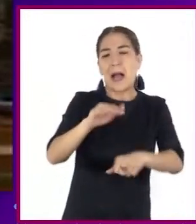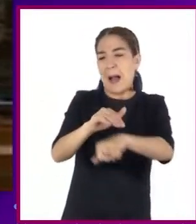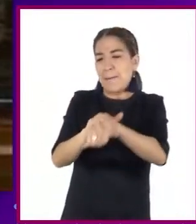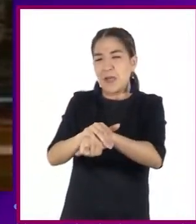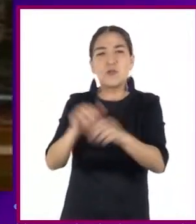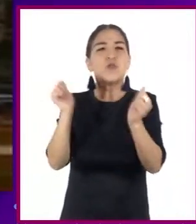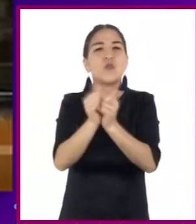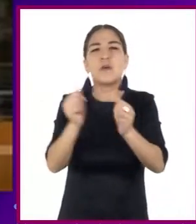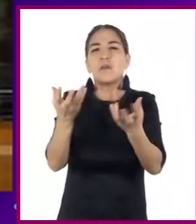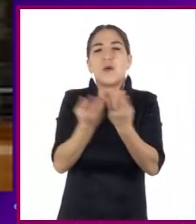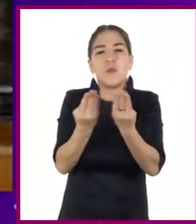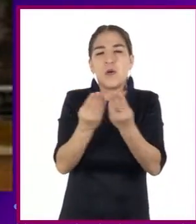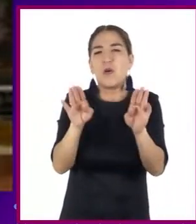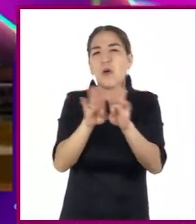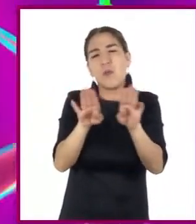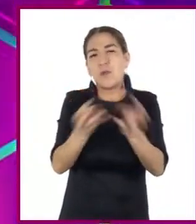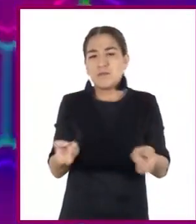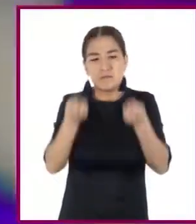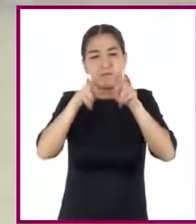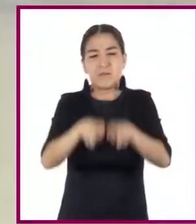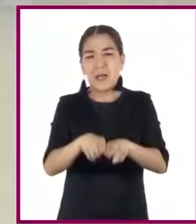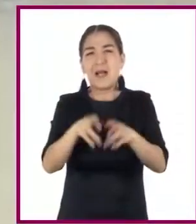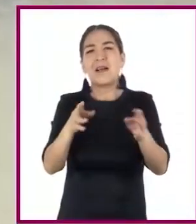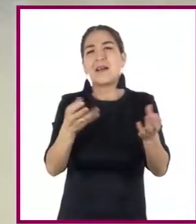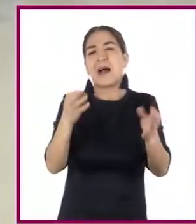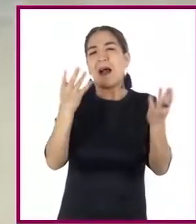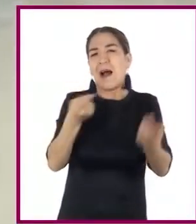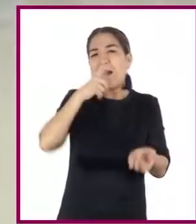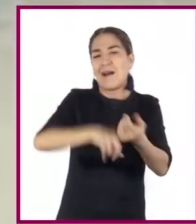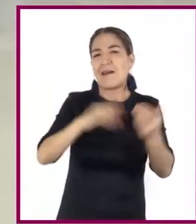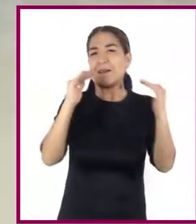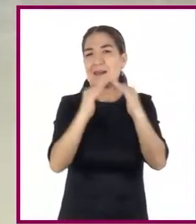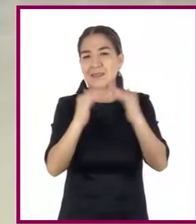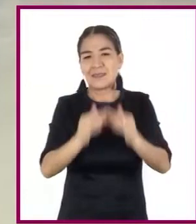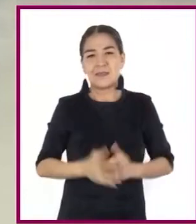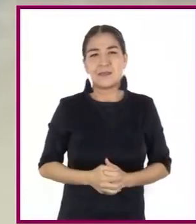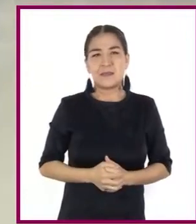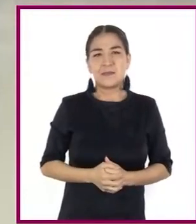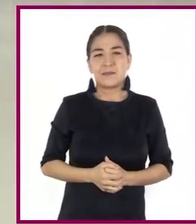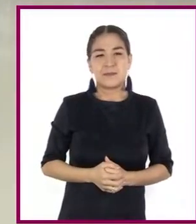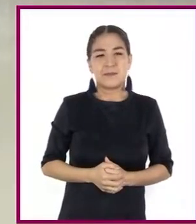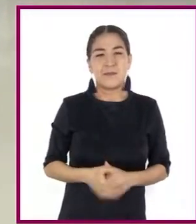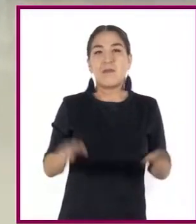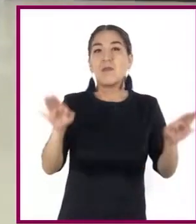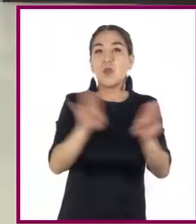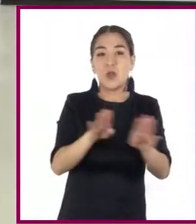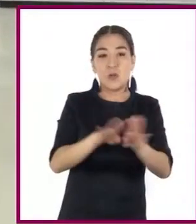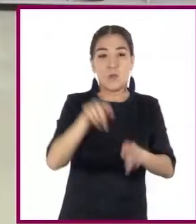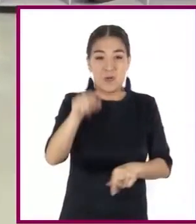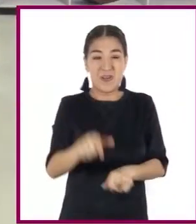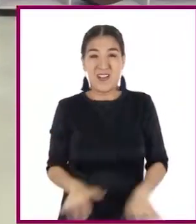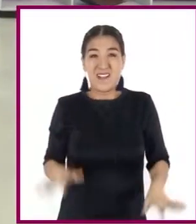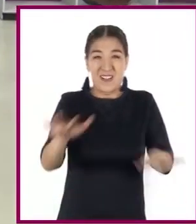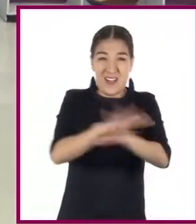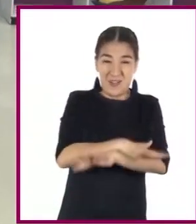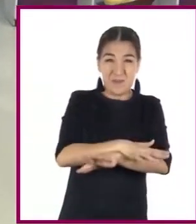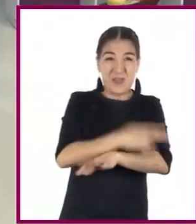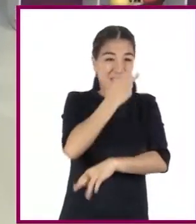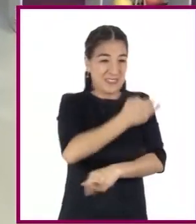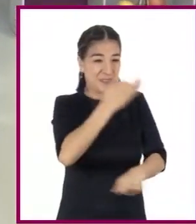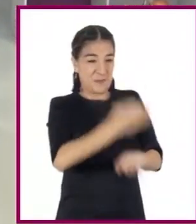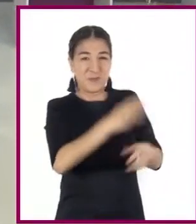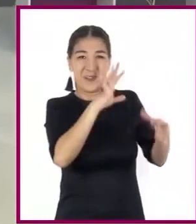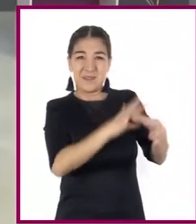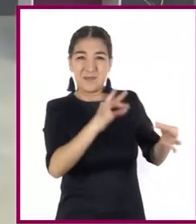o amigas que viven bajo un mismo techo. Ahora les pregunto, ¿cambiará en algo la identidad ante esta